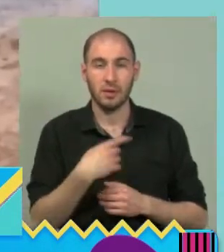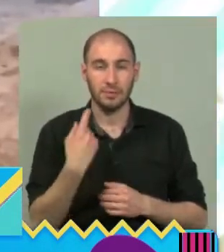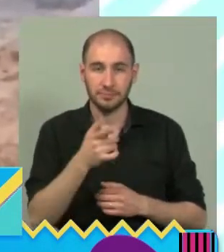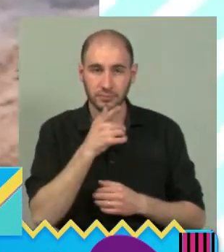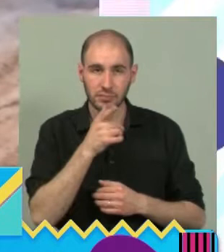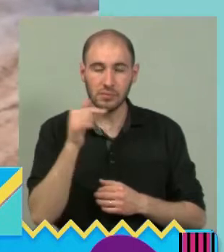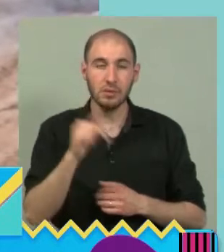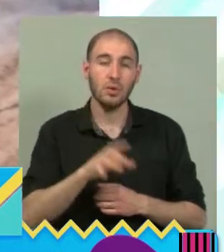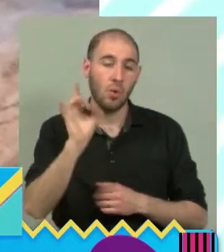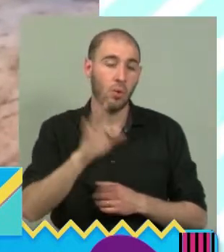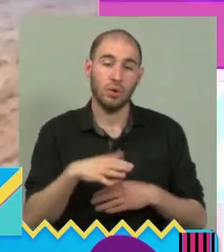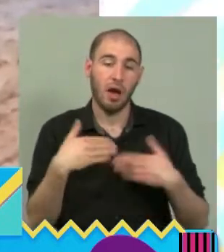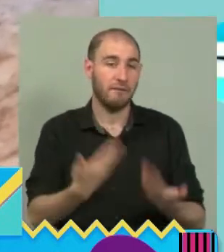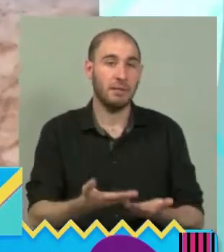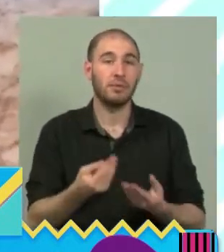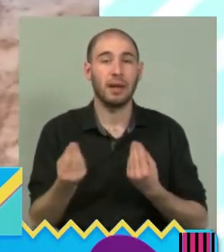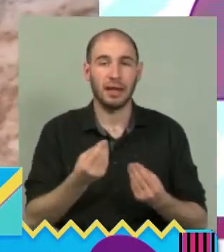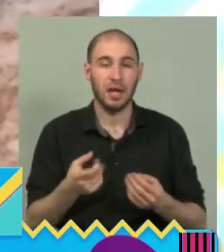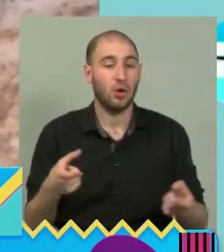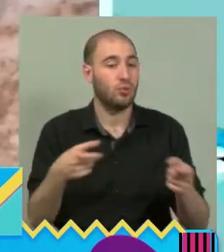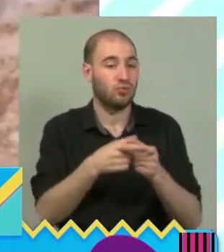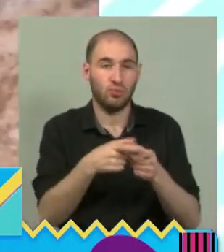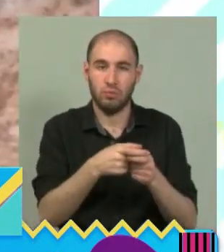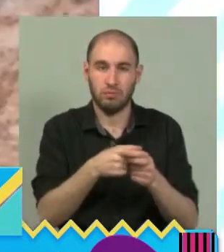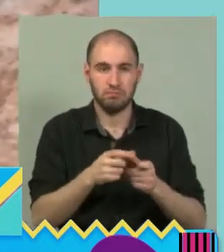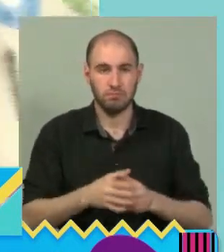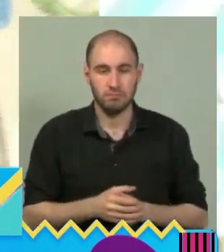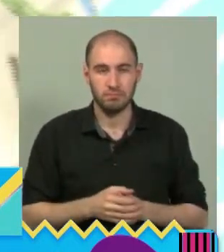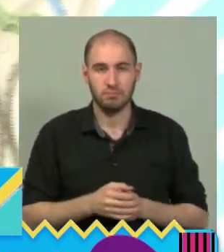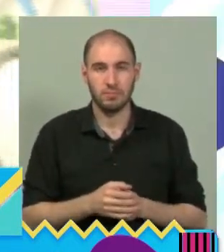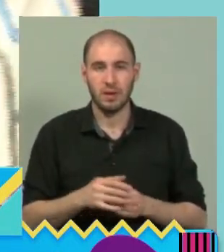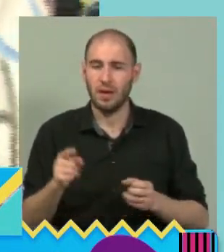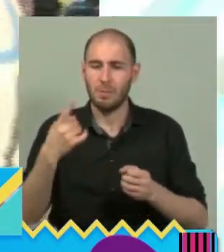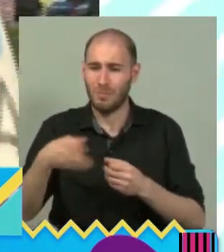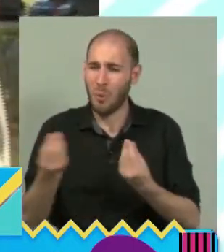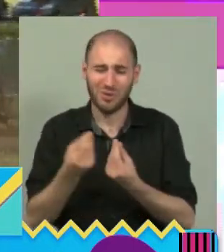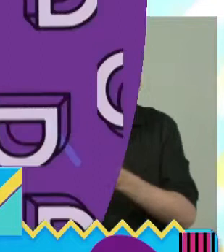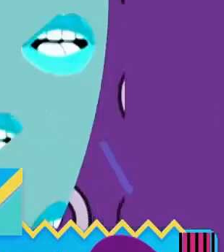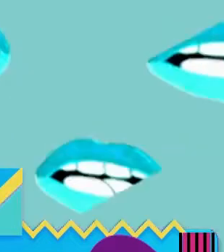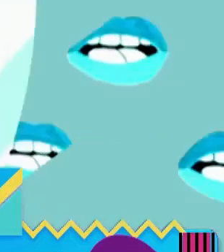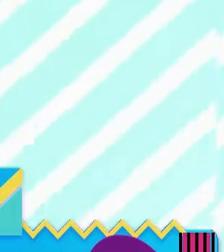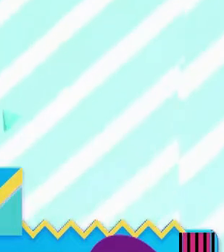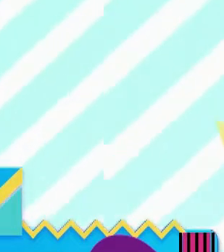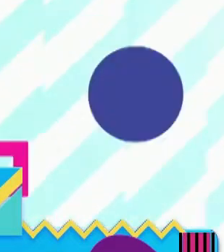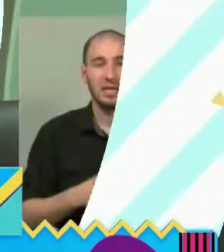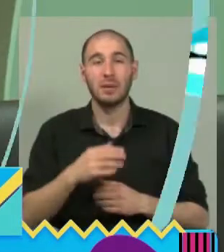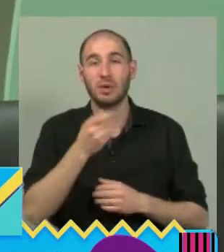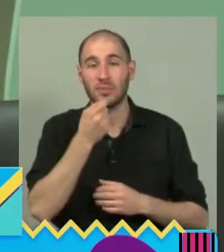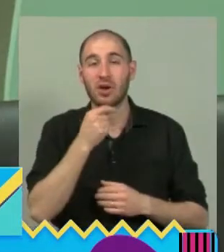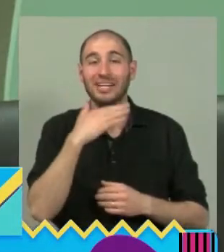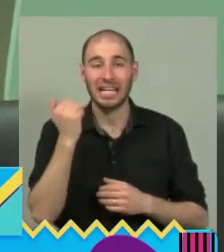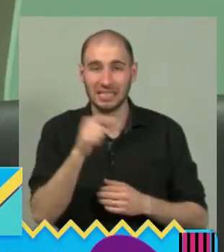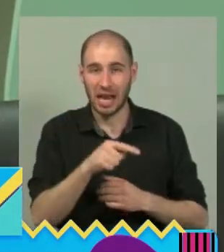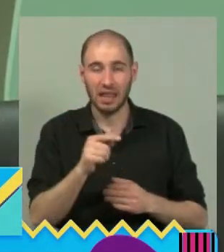esto es únicamente beneficios para unos pocos y males para muchos, decretando a Jáchal, por ejemplo,